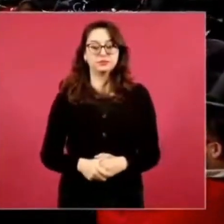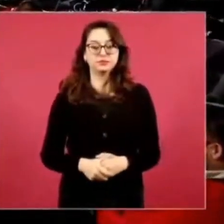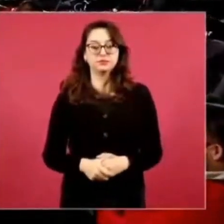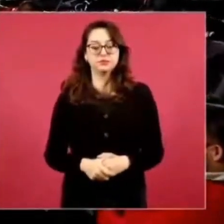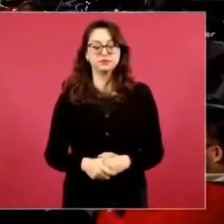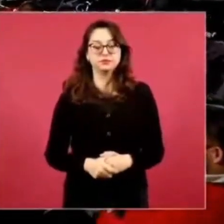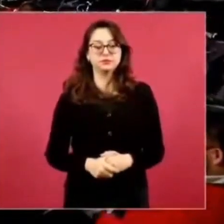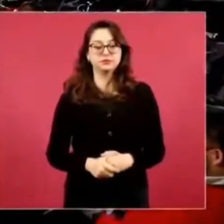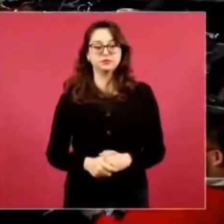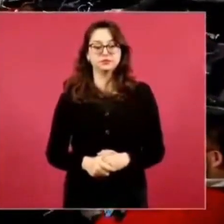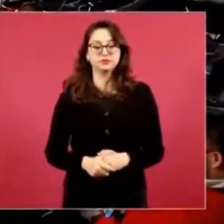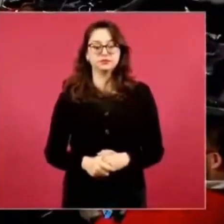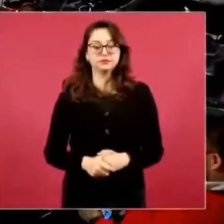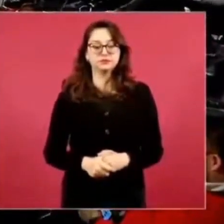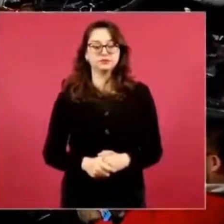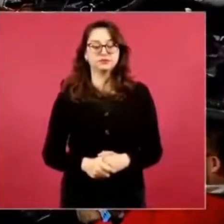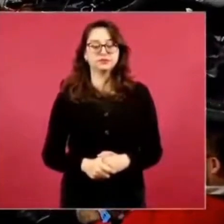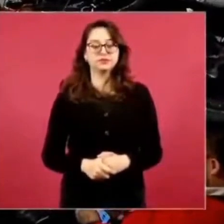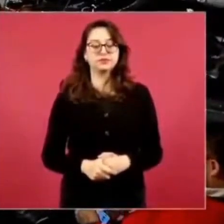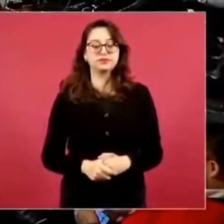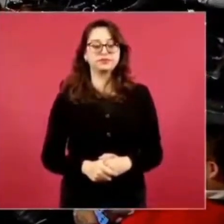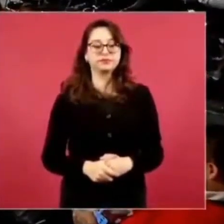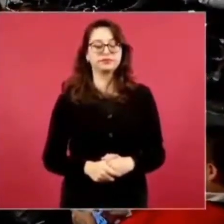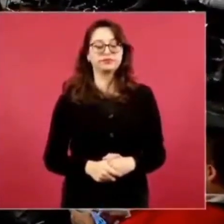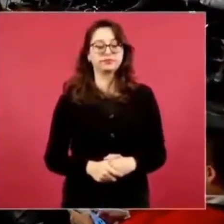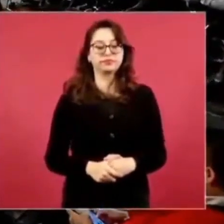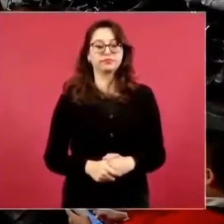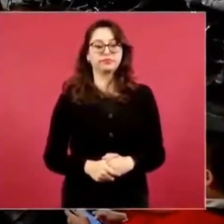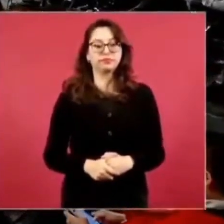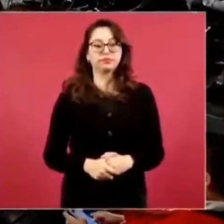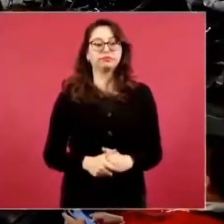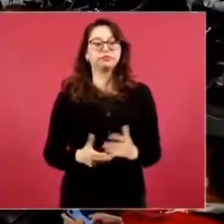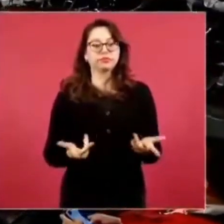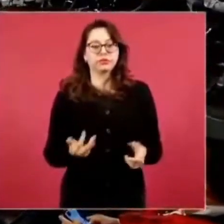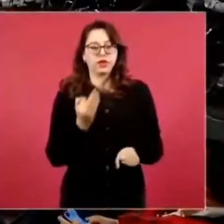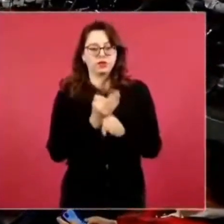Es así como hay un mínimo, ¿no? General,